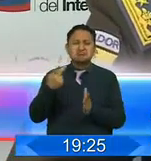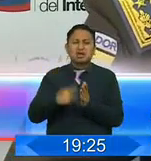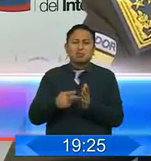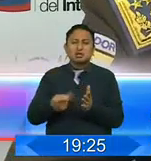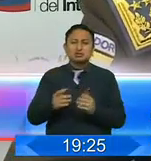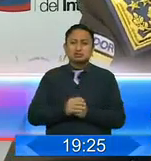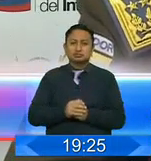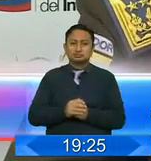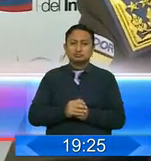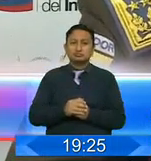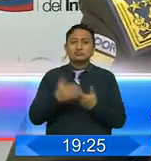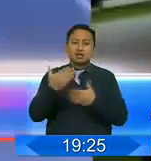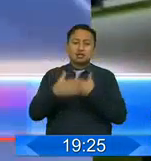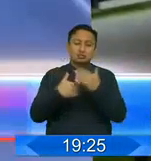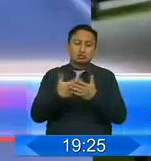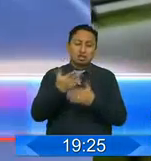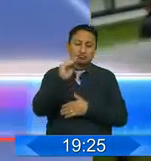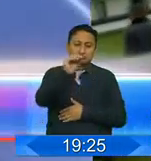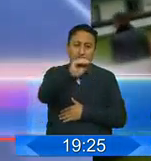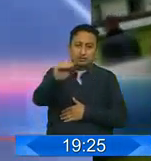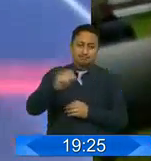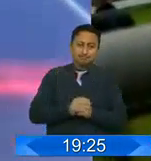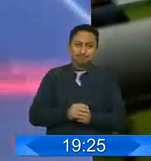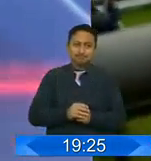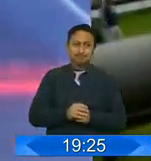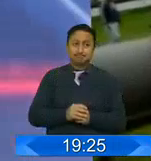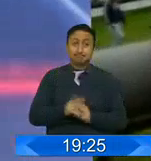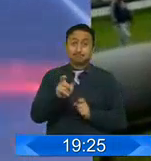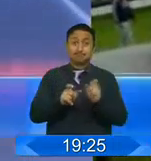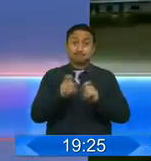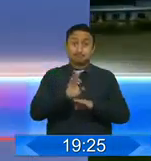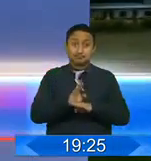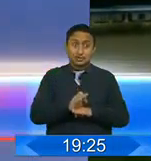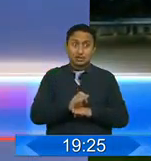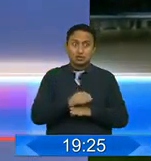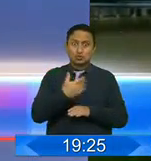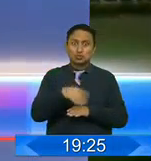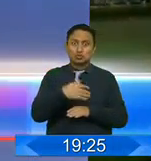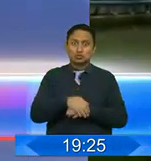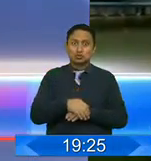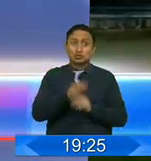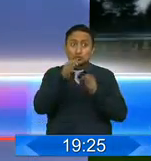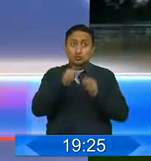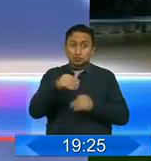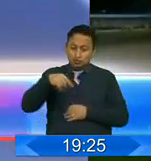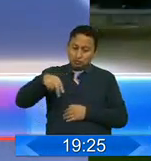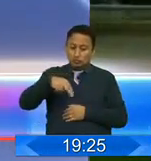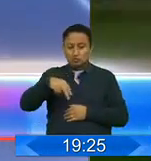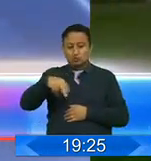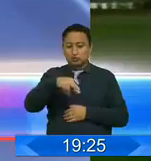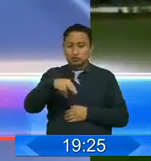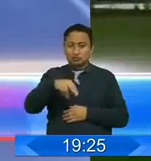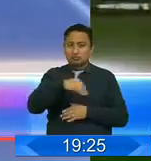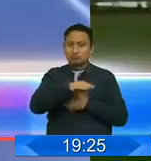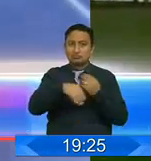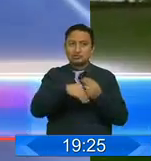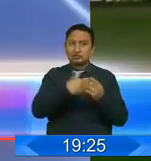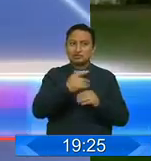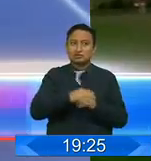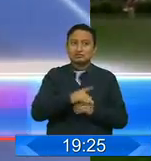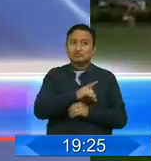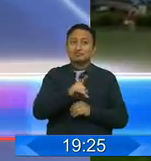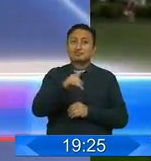en su momento pues se les hará conocer. El hecho causó pánico entre los testigos que paseaban por el espacio verde. Todo sucedió